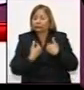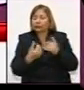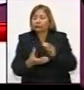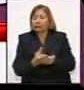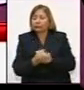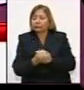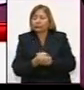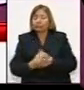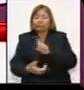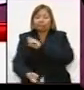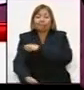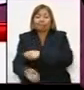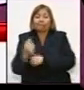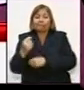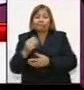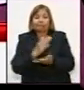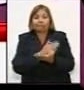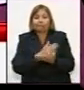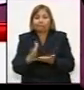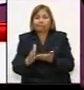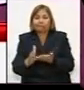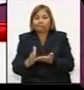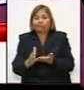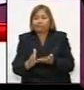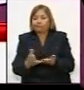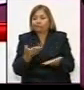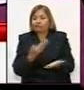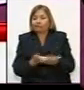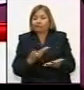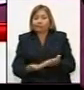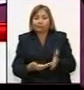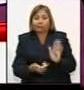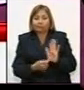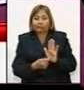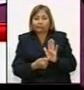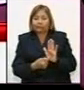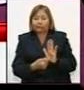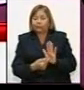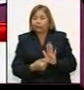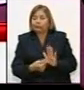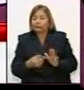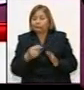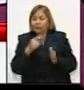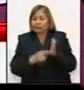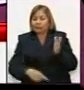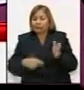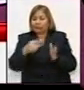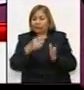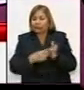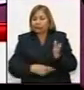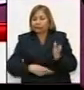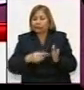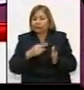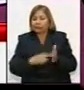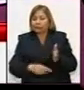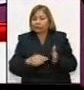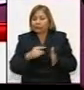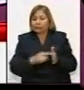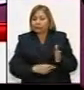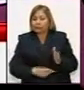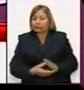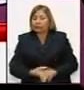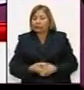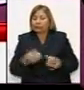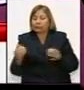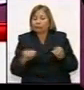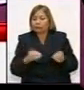la fortaleza de eliminar esta figura. Eliminar la eliminación de la